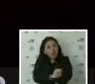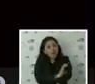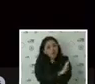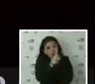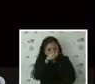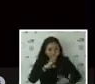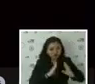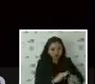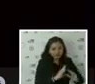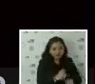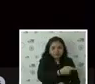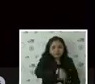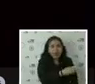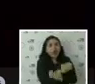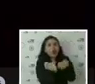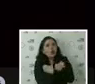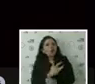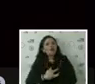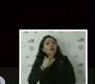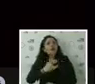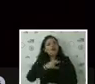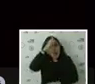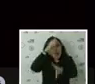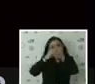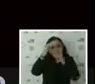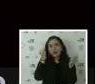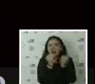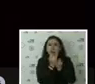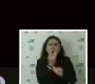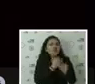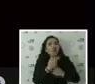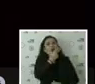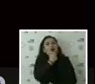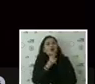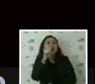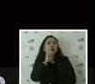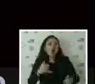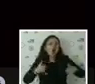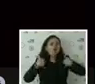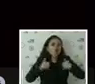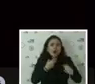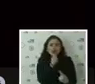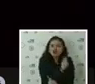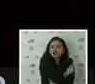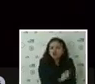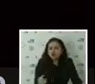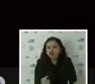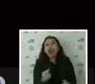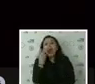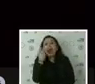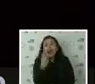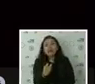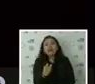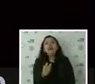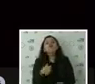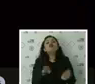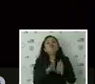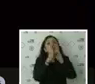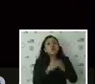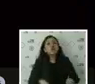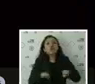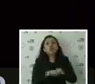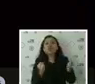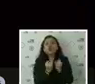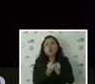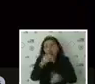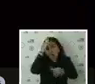el proceso educativo de todas las, y bueno, pues en general de niñas, niños, adolescentes, la importancia y relevancia